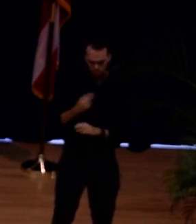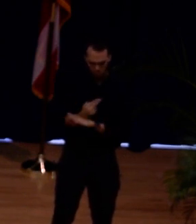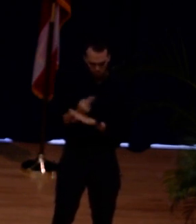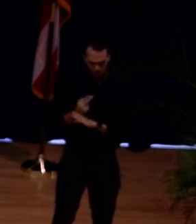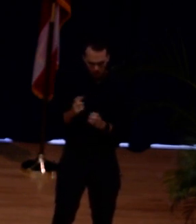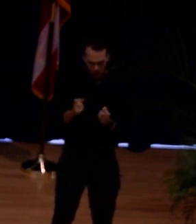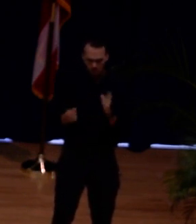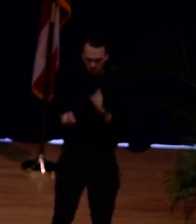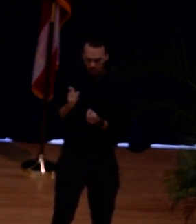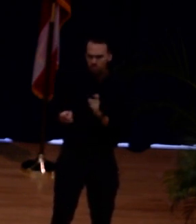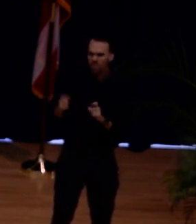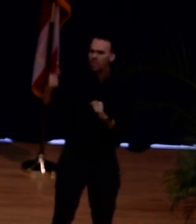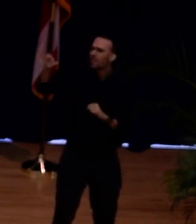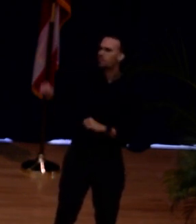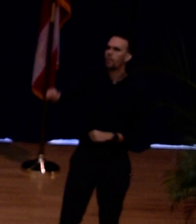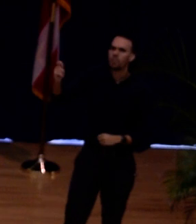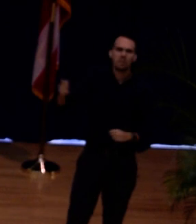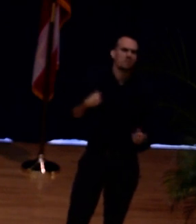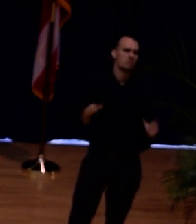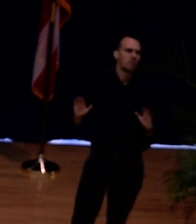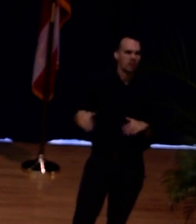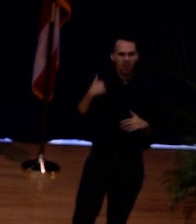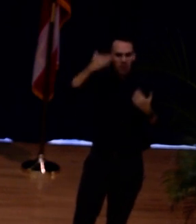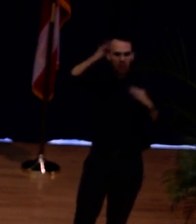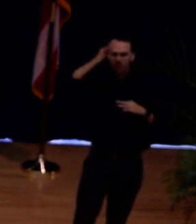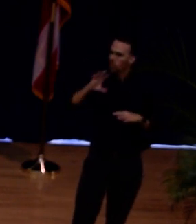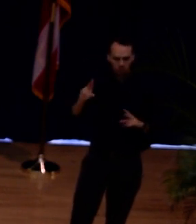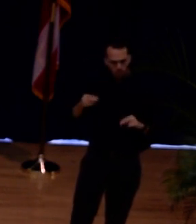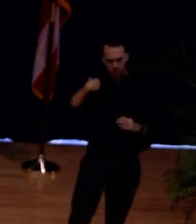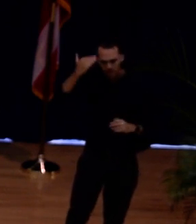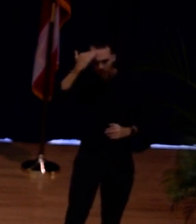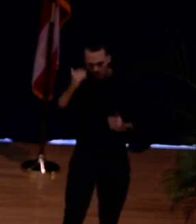ese prende y apaga del switch de la luz.